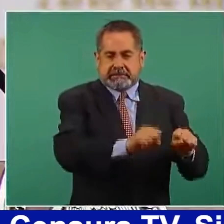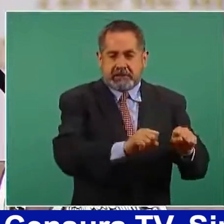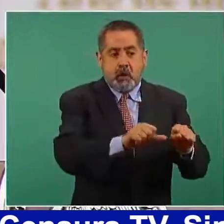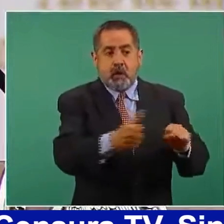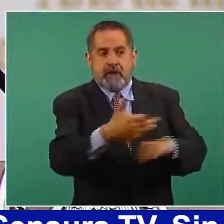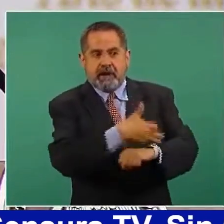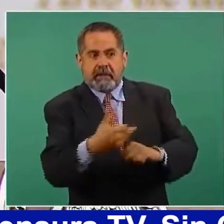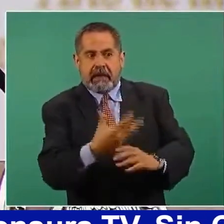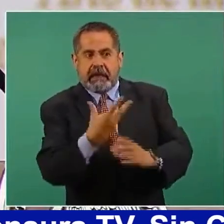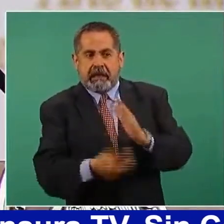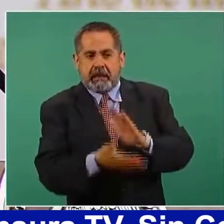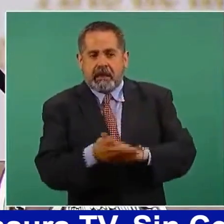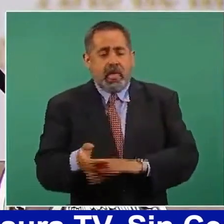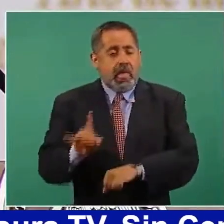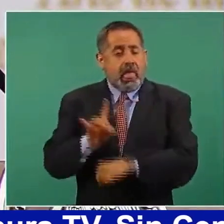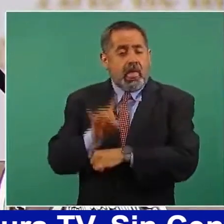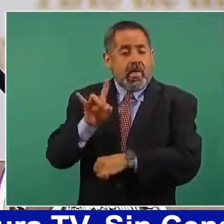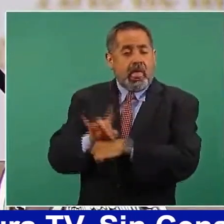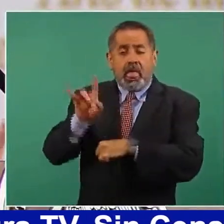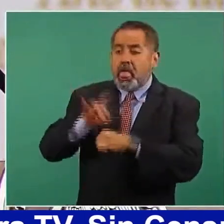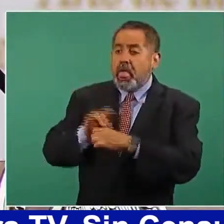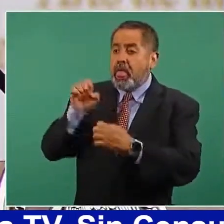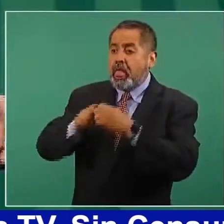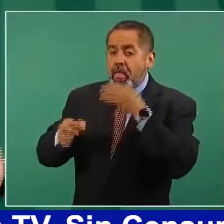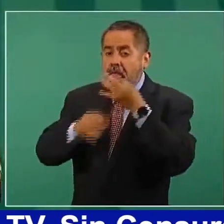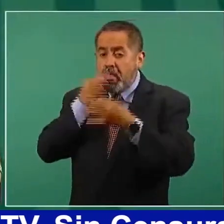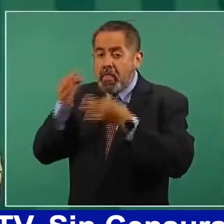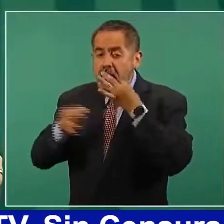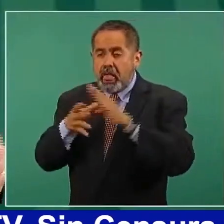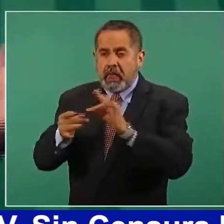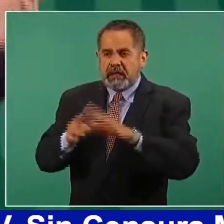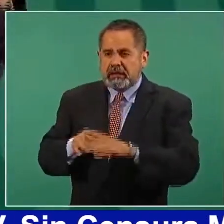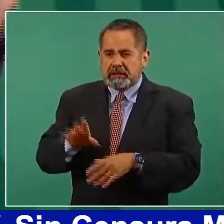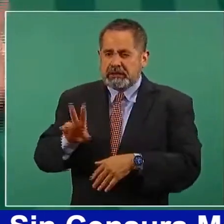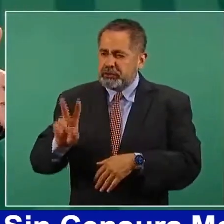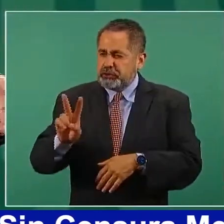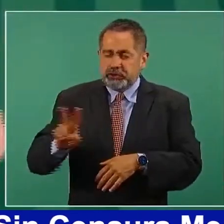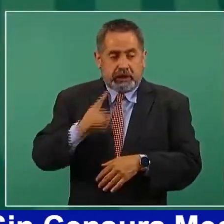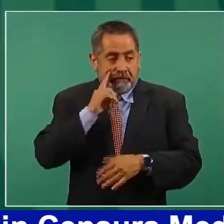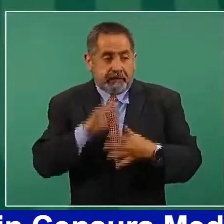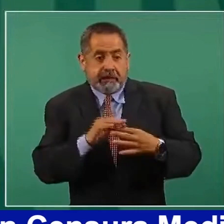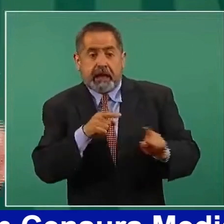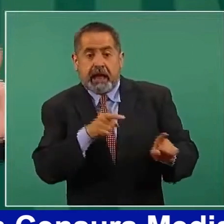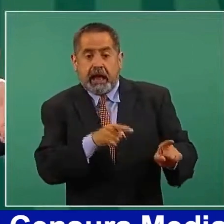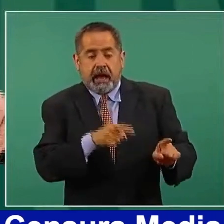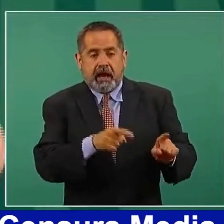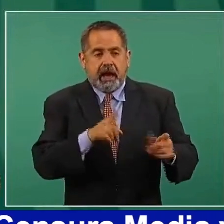una familia de secuestrados. Esos peligrosos secuestradores que formaban parte